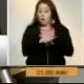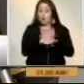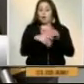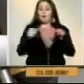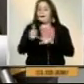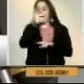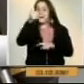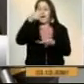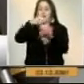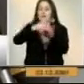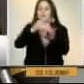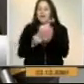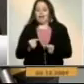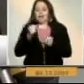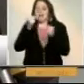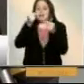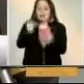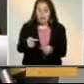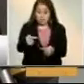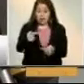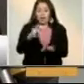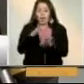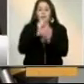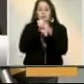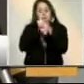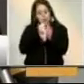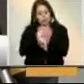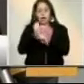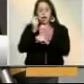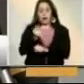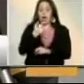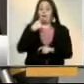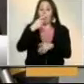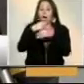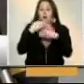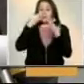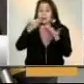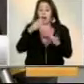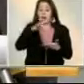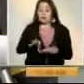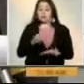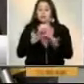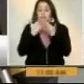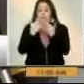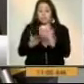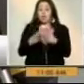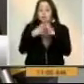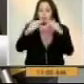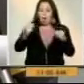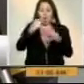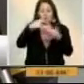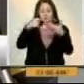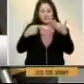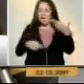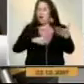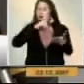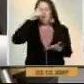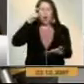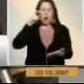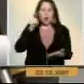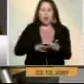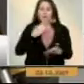resto. Puede seguir optando por su crédito y el Estado, como buen liquidador, tiene que velar porque reciba las cantidades